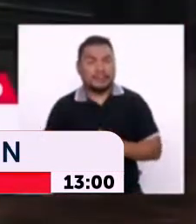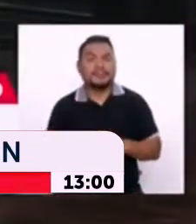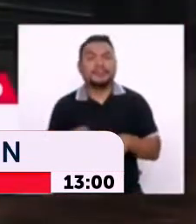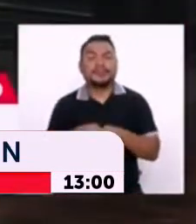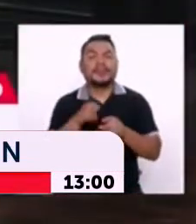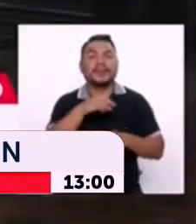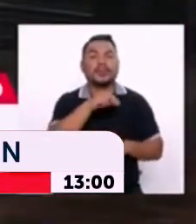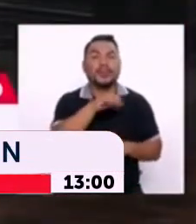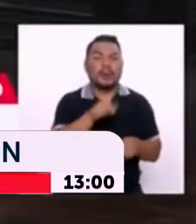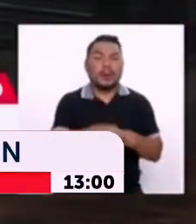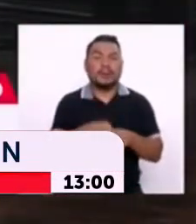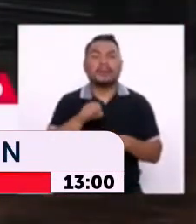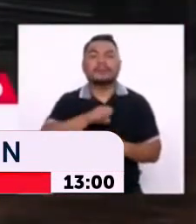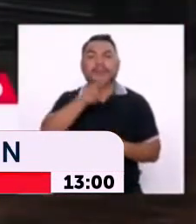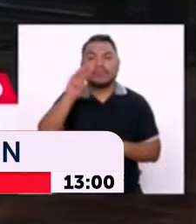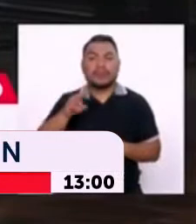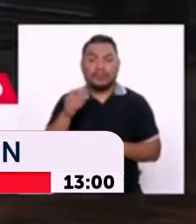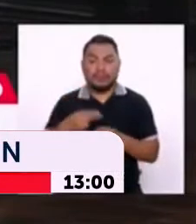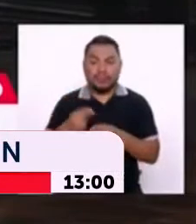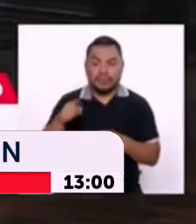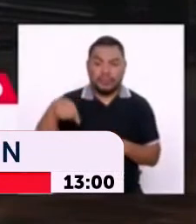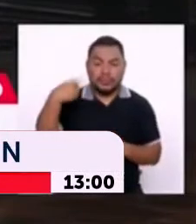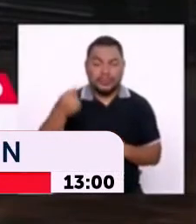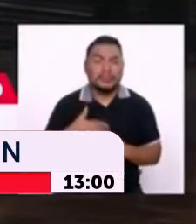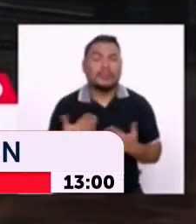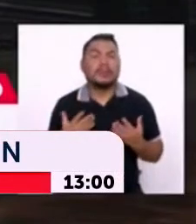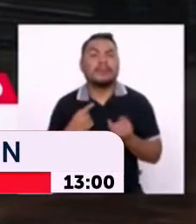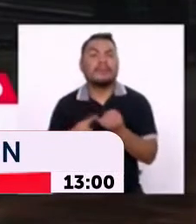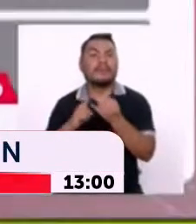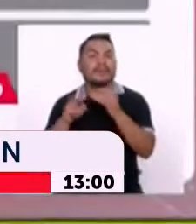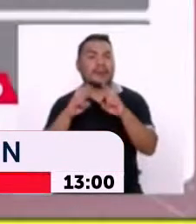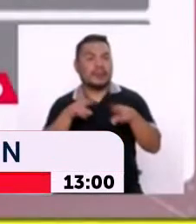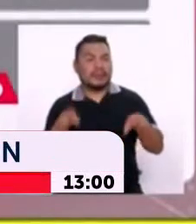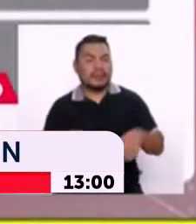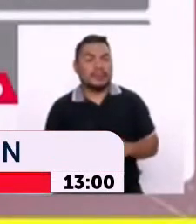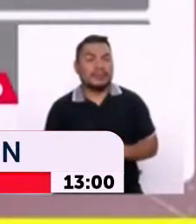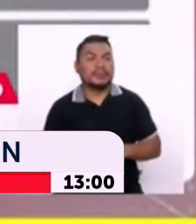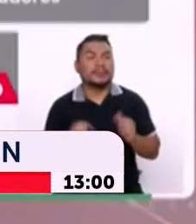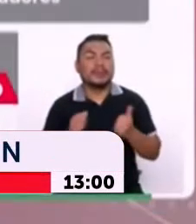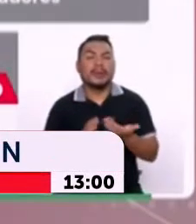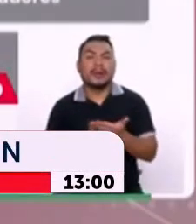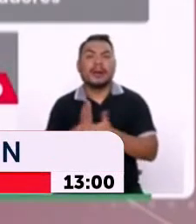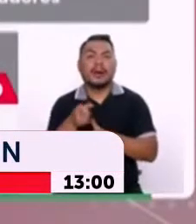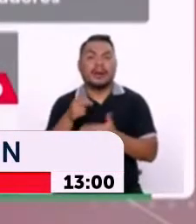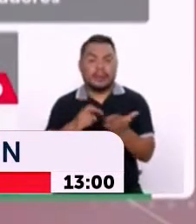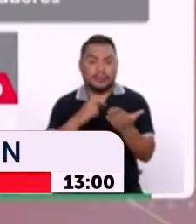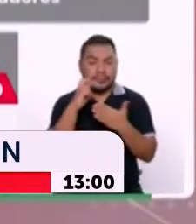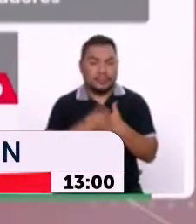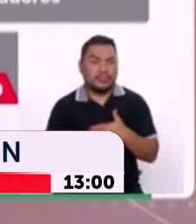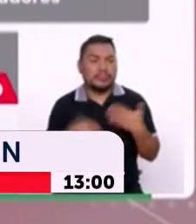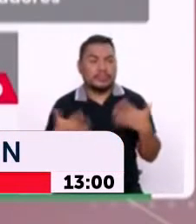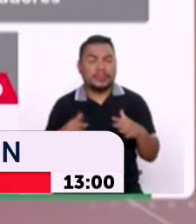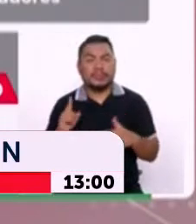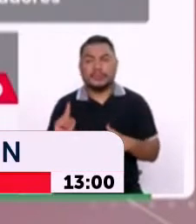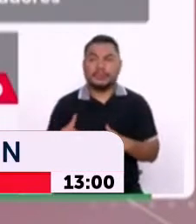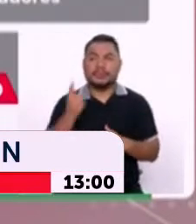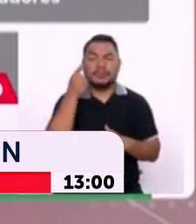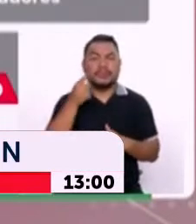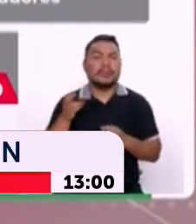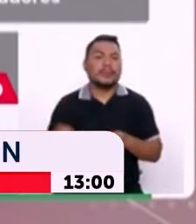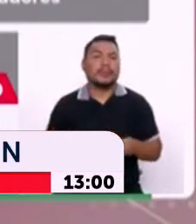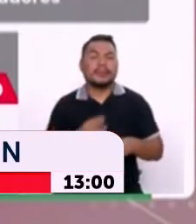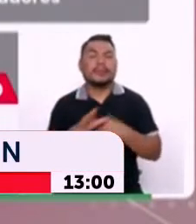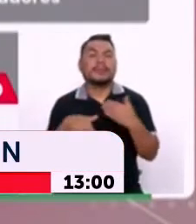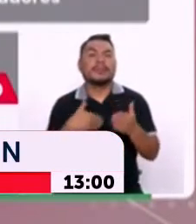Metropolitana, Moquegua y San Martín, y próximamente en varias otras regiones. A través de este programa se han priorizado